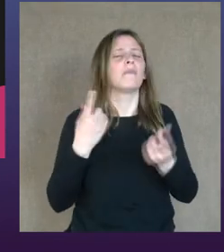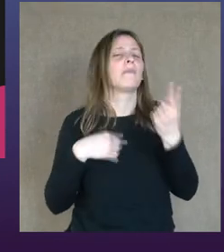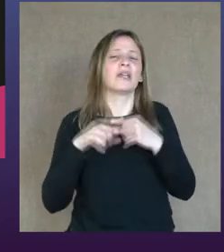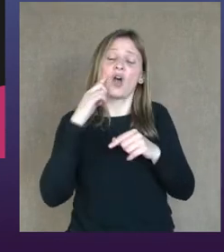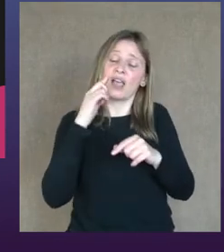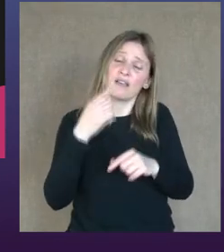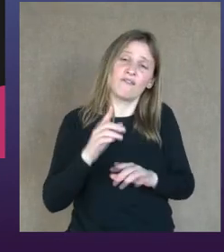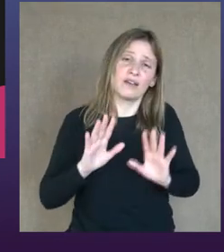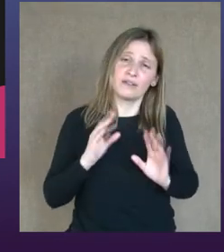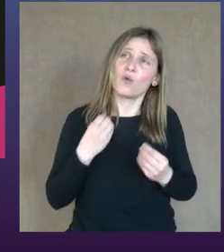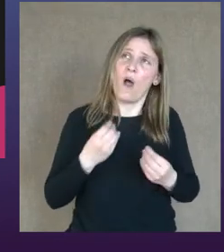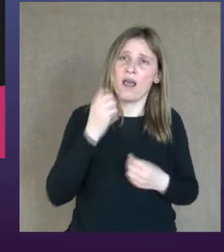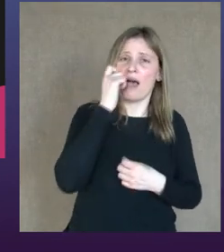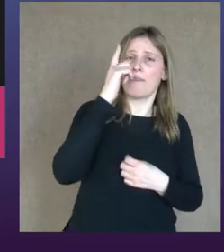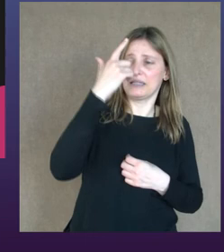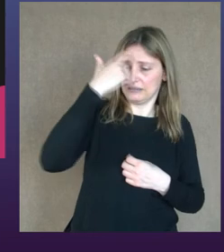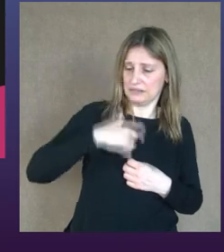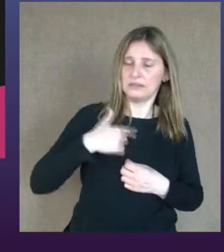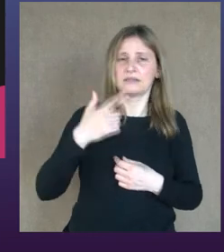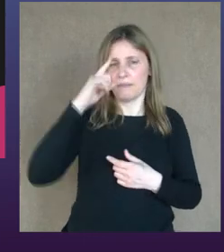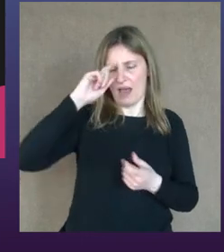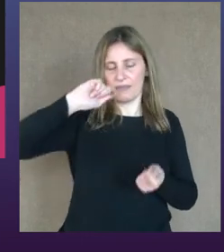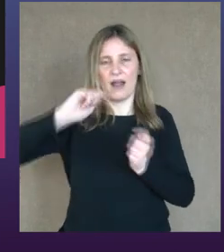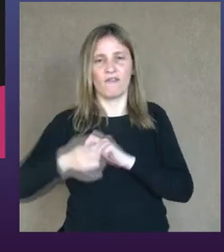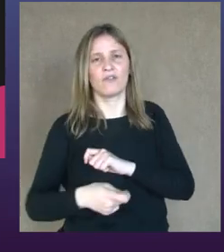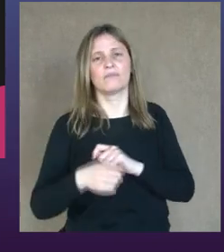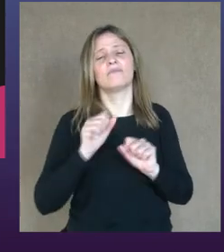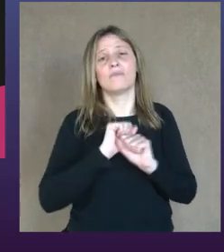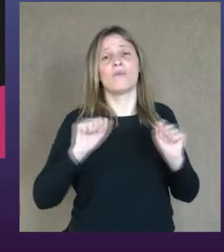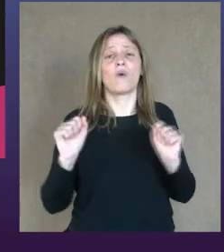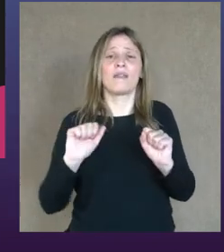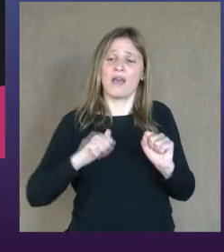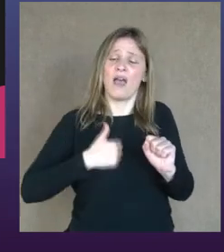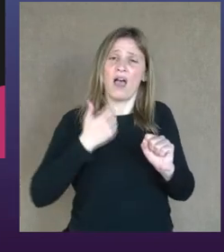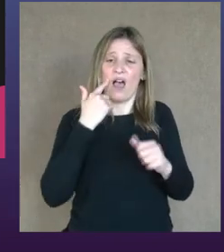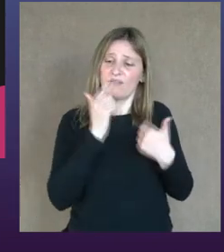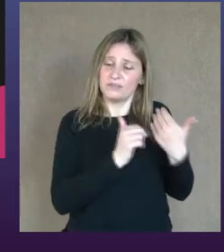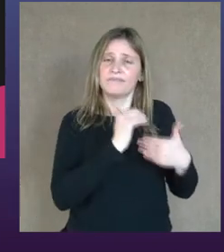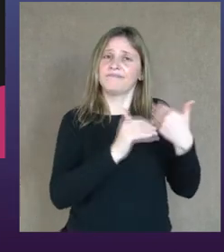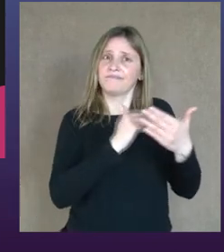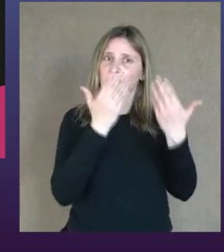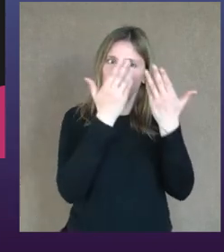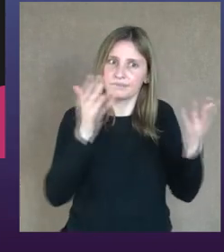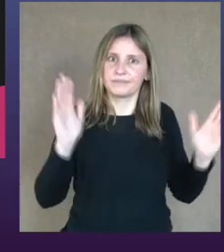ver cuál es la capacidad de uno para ver cómo salimos de este pozo que a ver la luz.